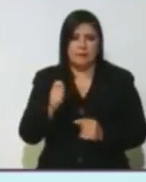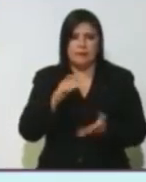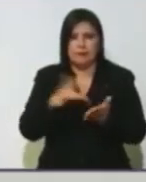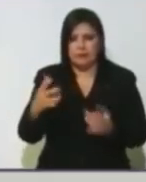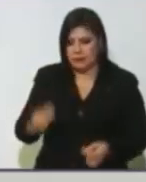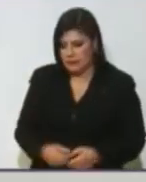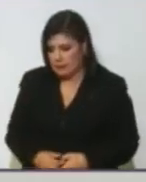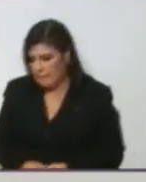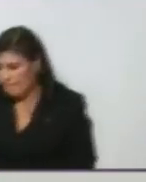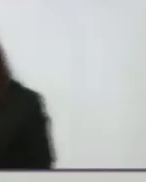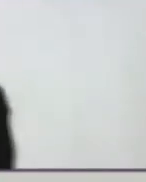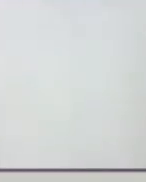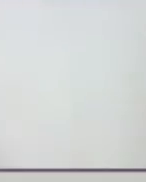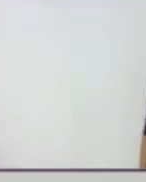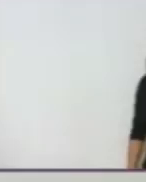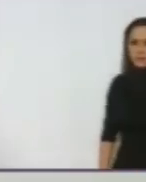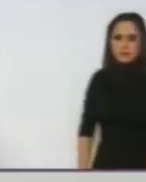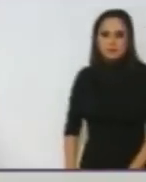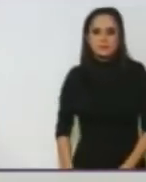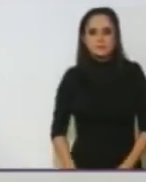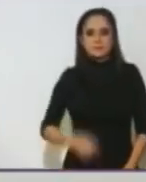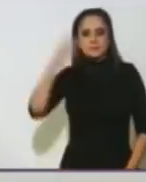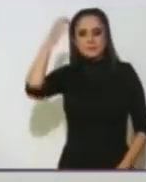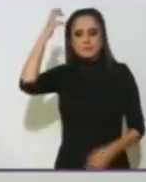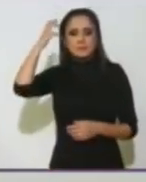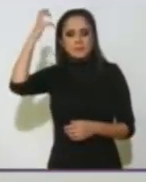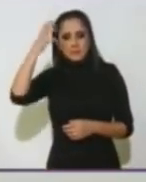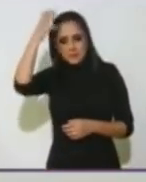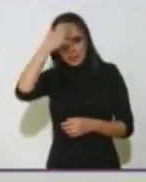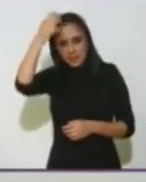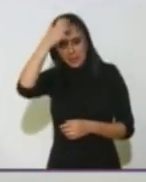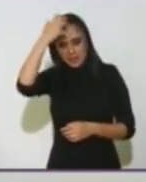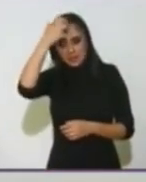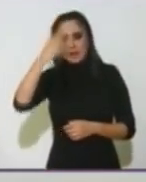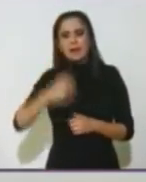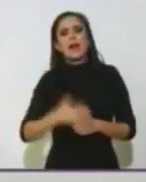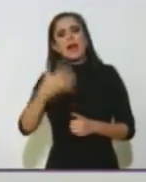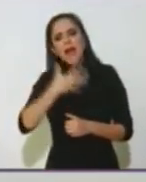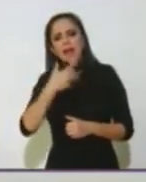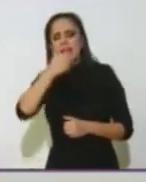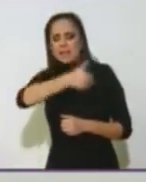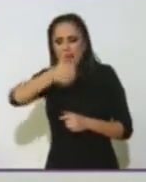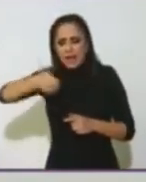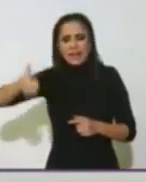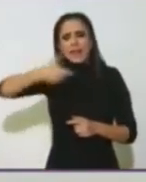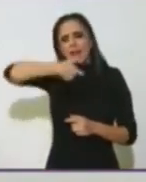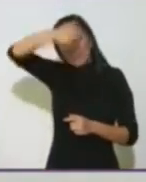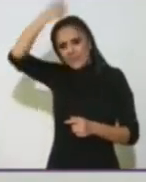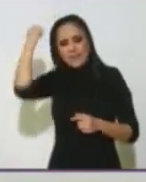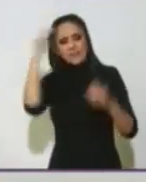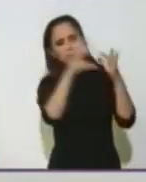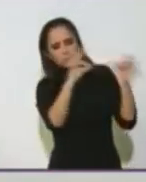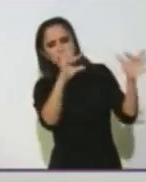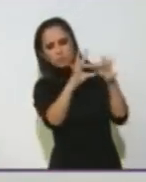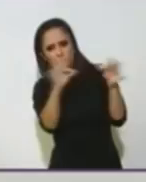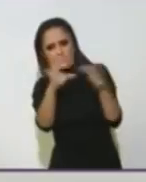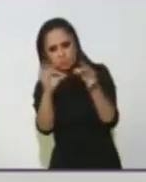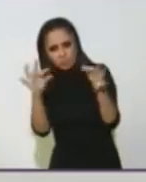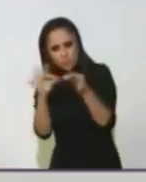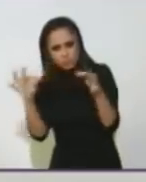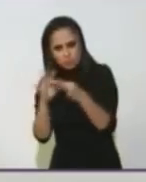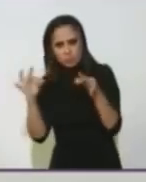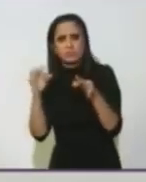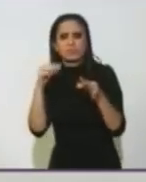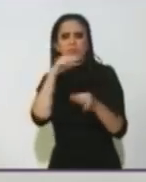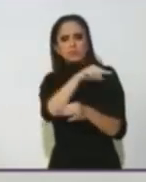gracias mikel arriola hay una constante en todos los candidatos y candidatas que es voy a hacer